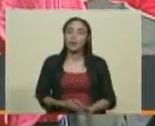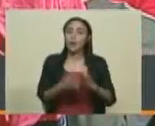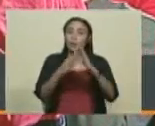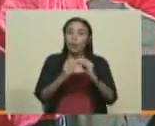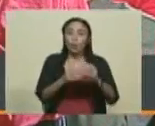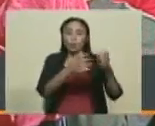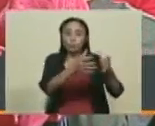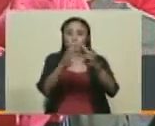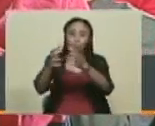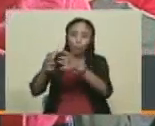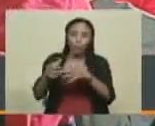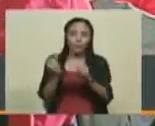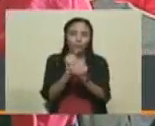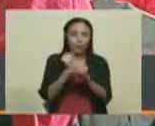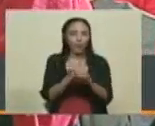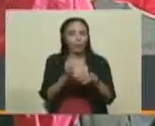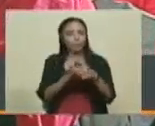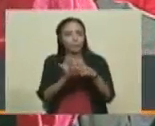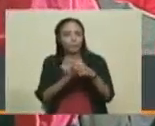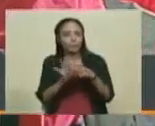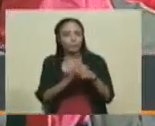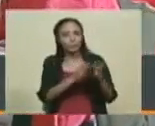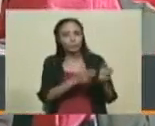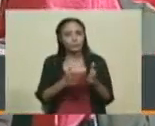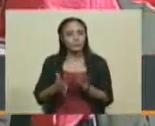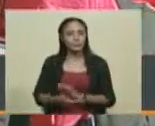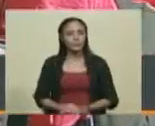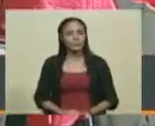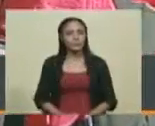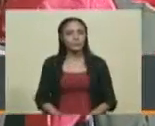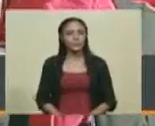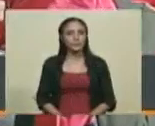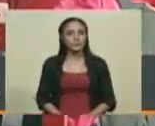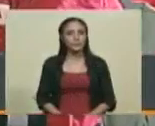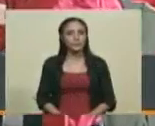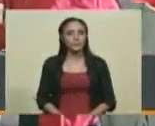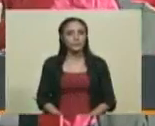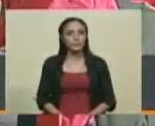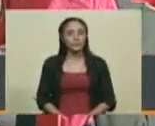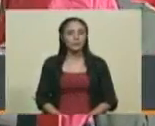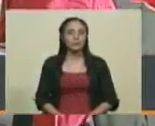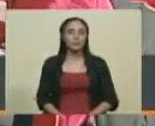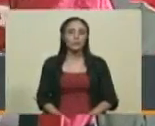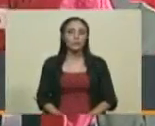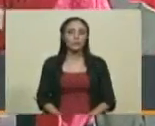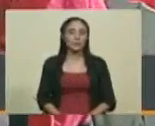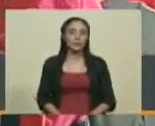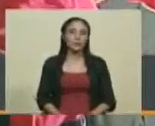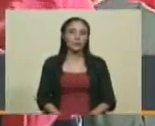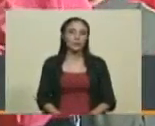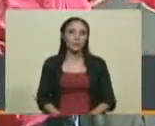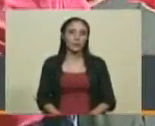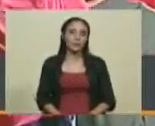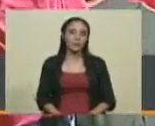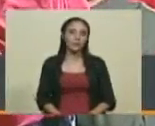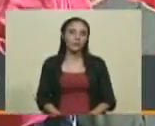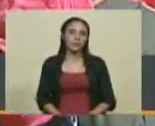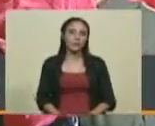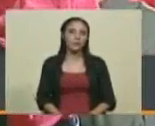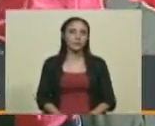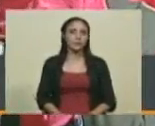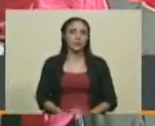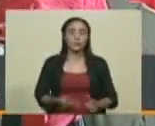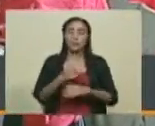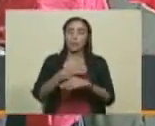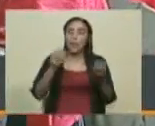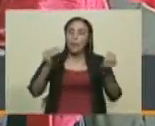trabajo. Excelente. Allí en el documento hay algunas propuestas, líneas de acción transversal